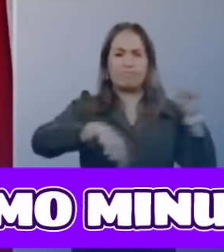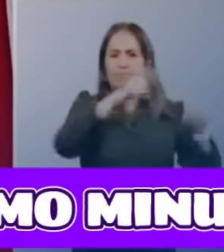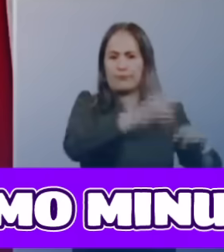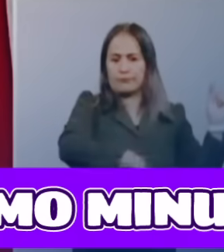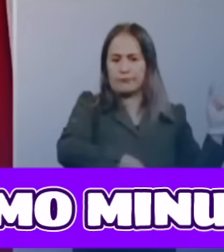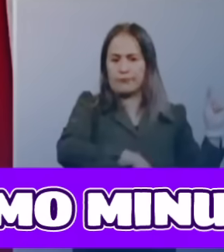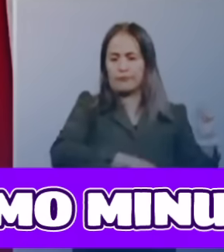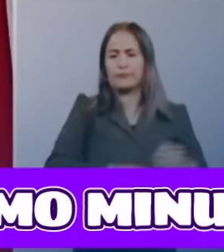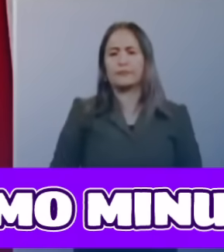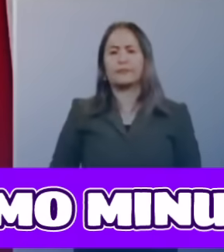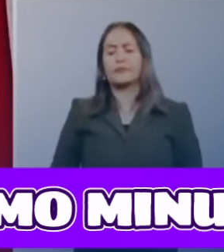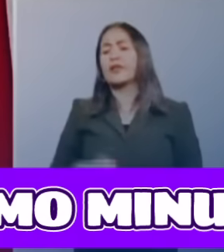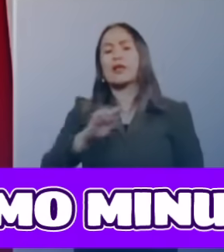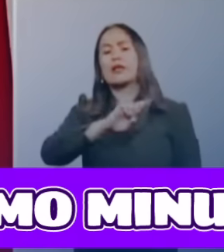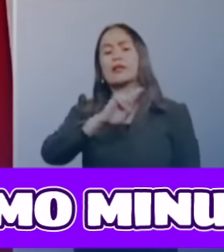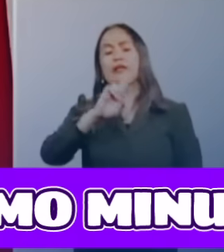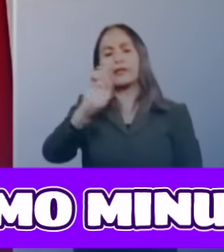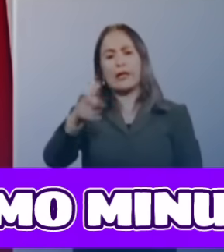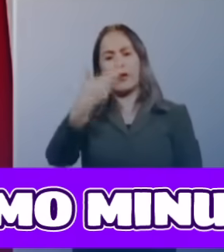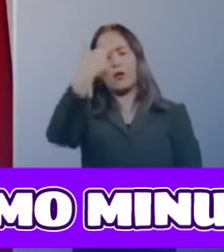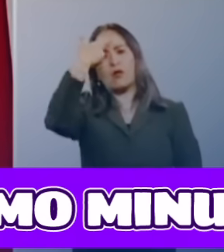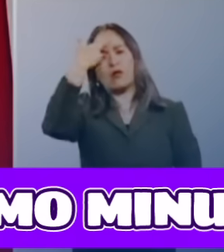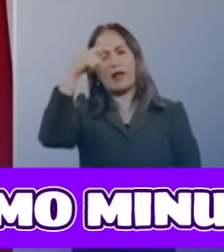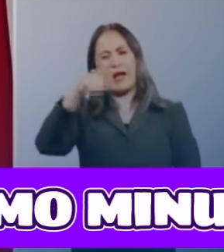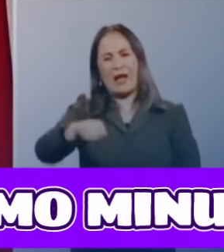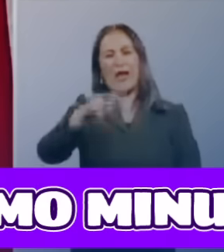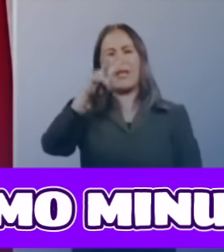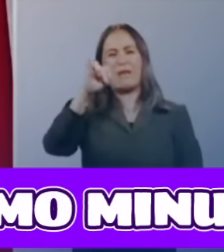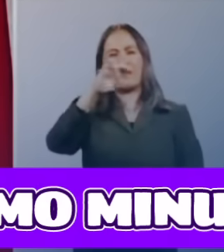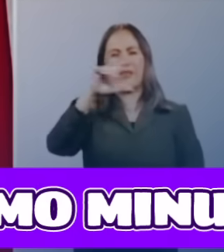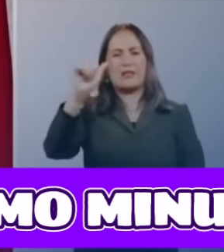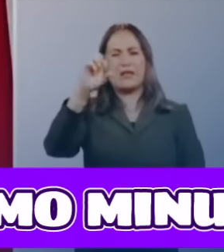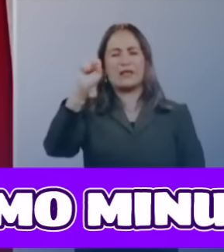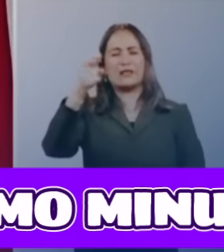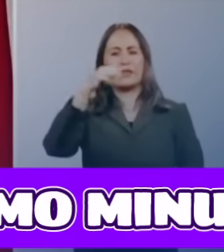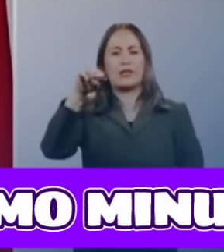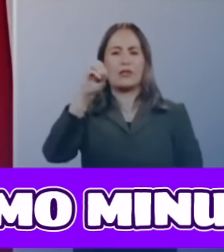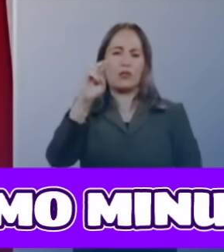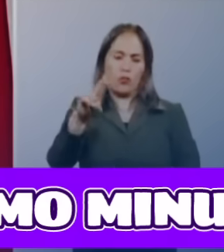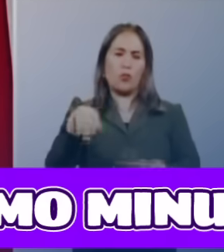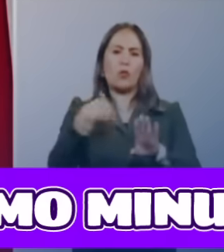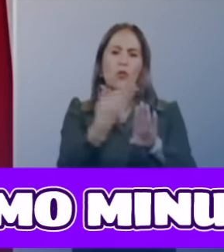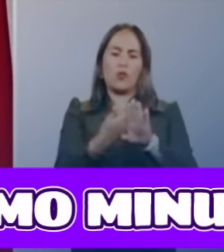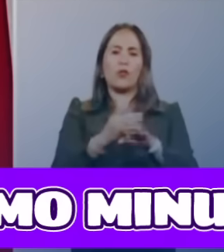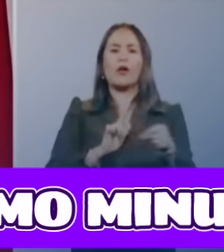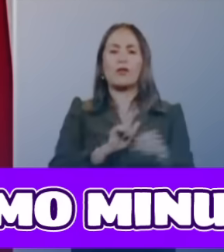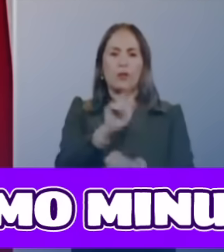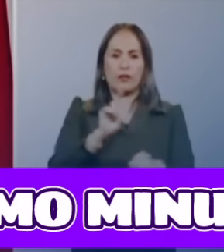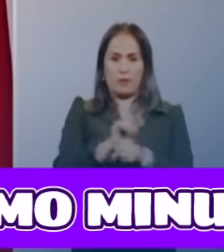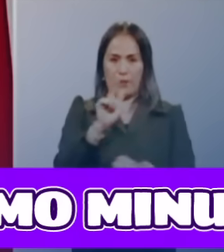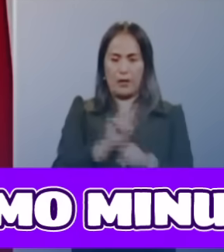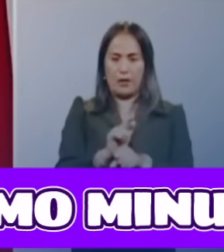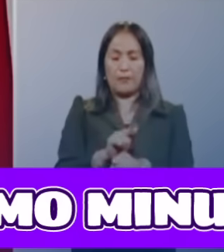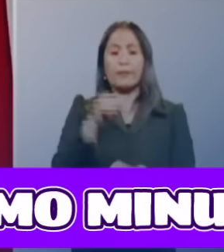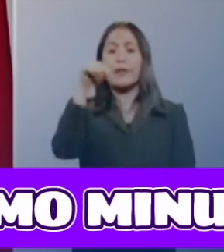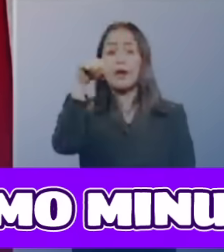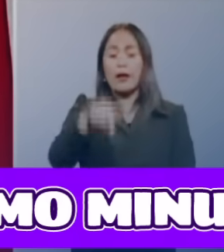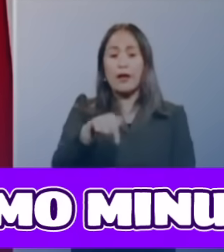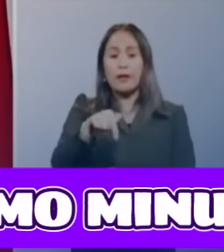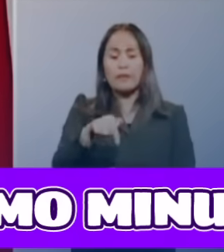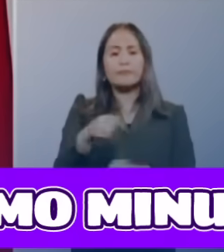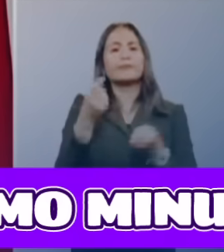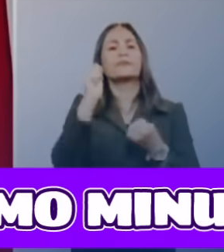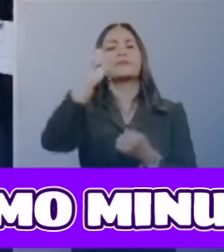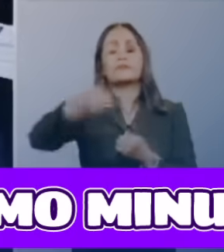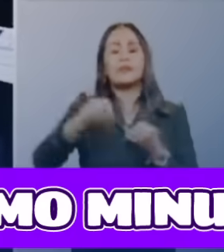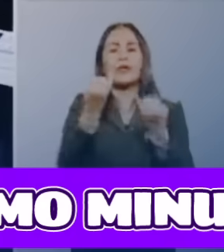Recordemos también el caso Villaseñor Velarde y otros contra Guatemala, en donde se sostuvo que